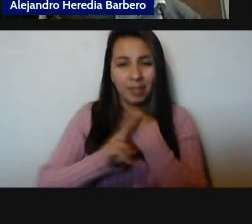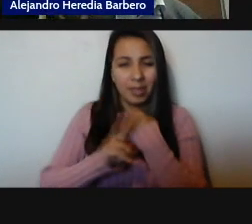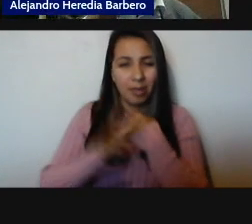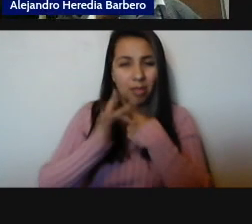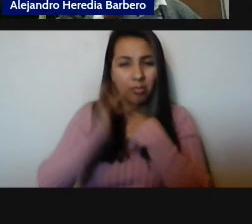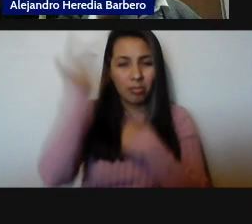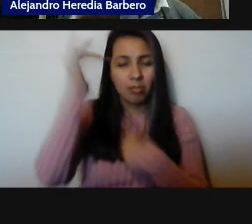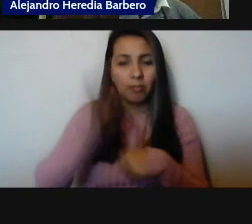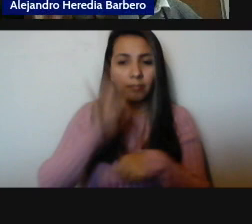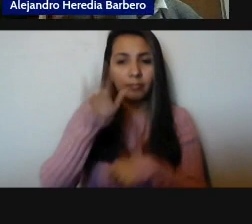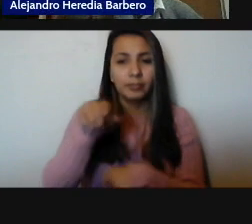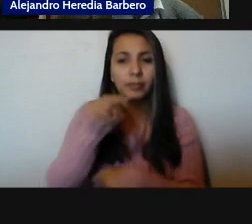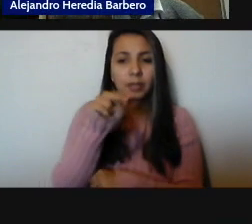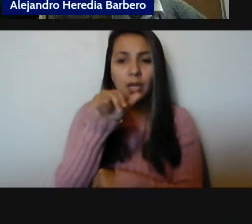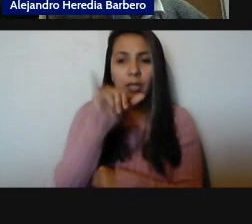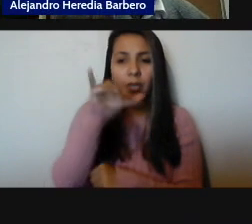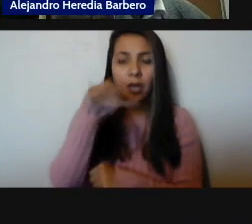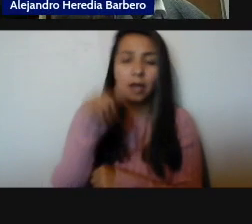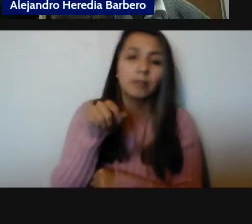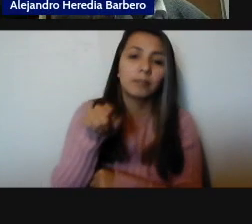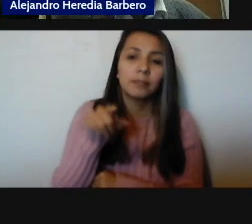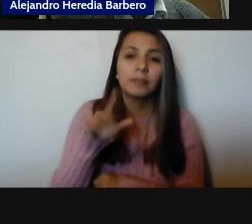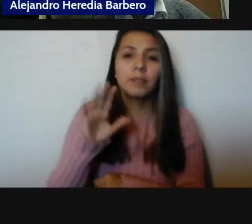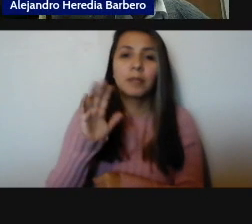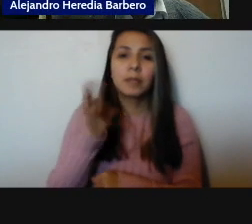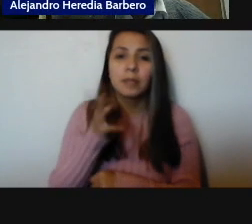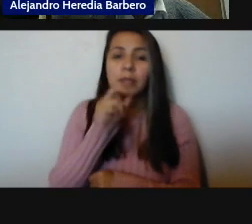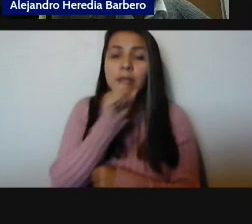haciendo algunas simulaciones, y